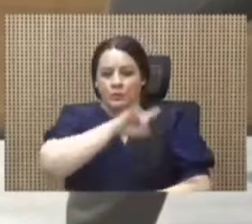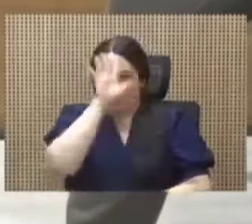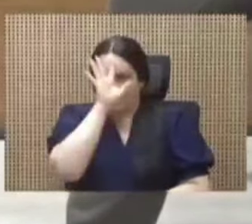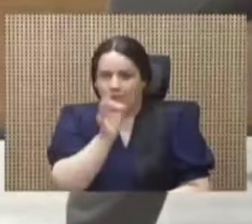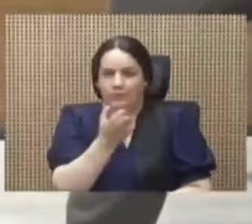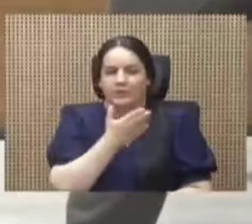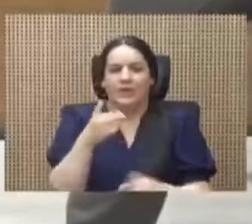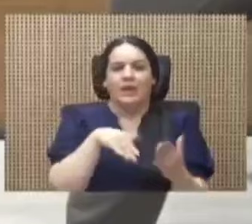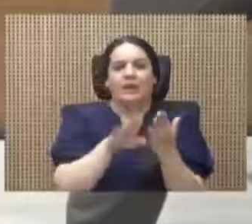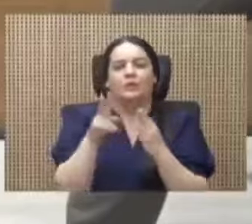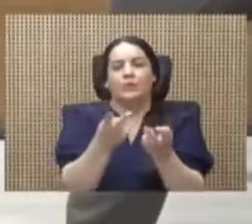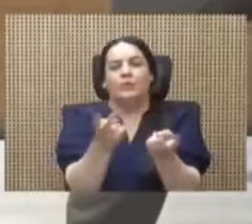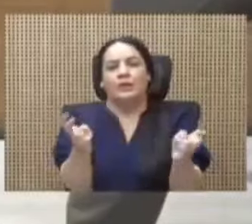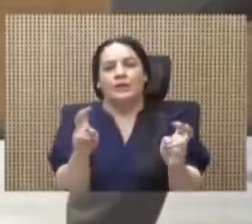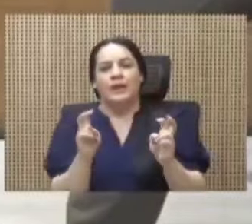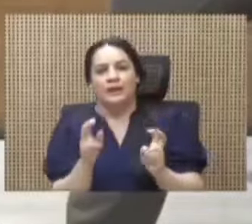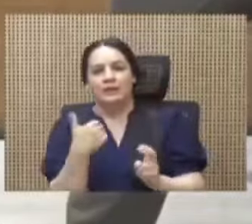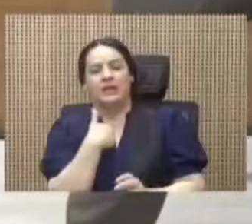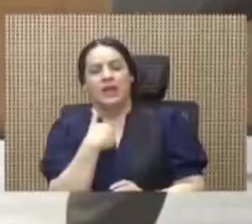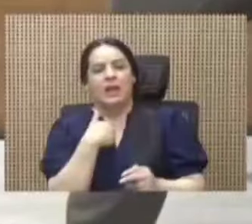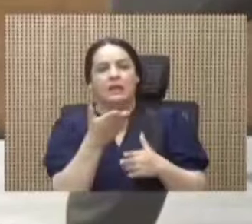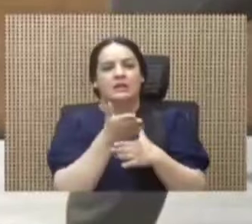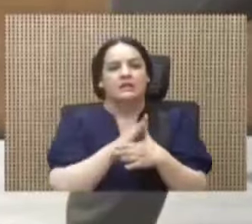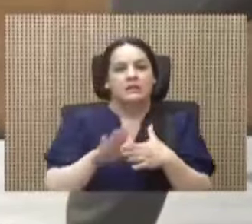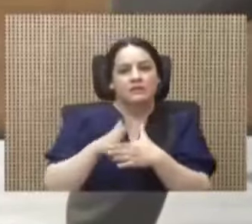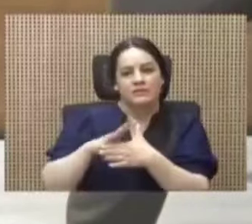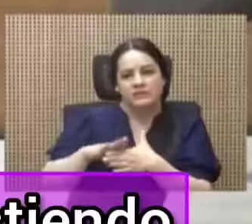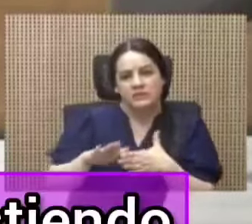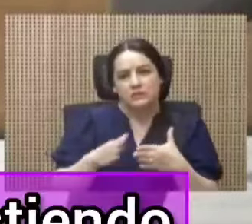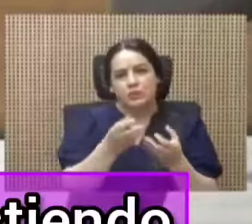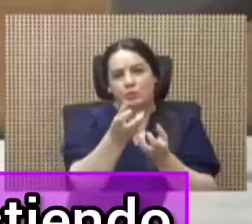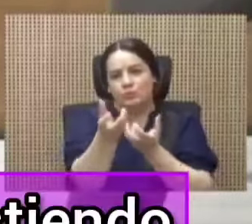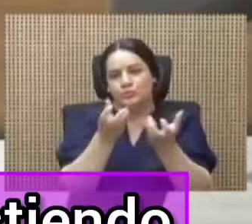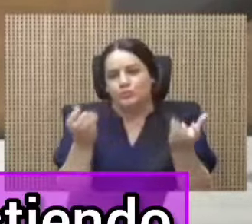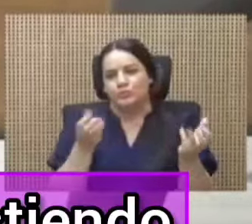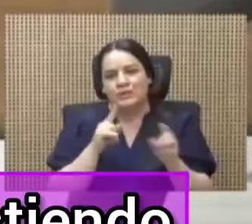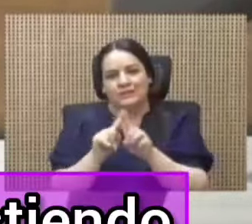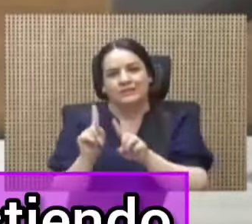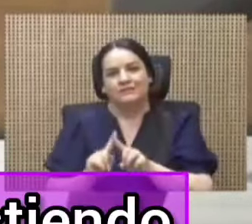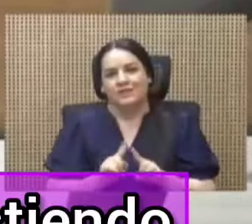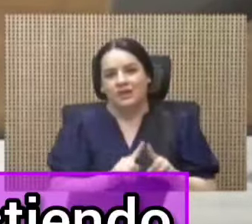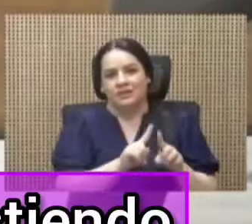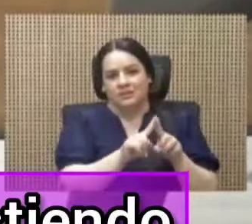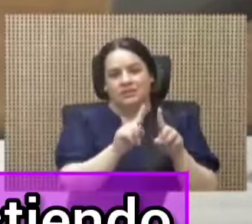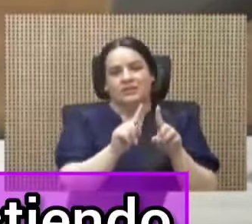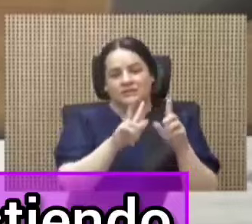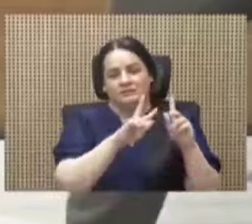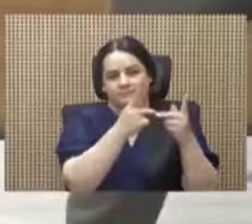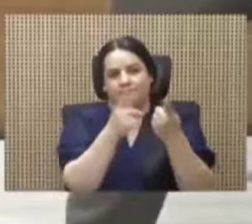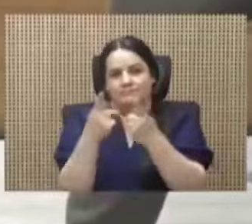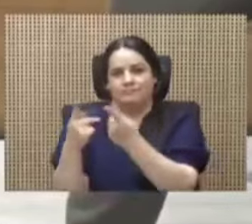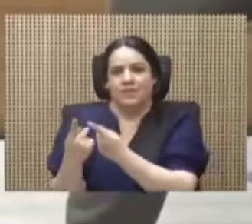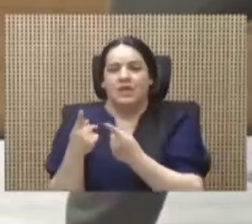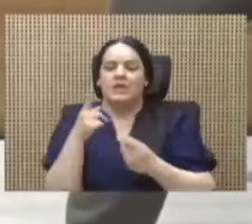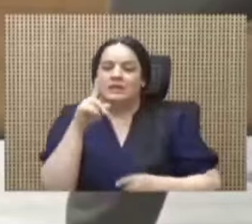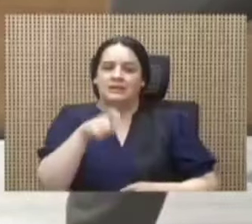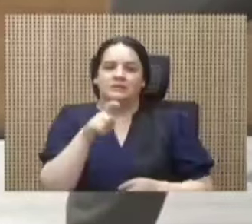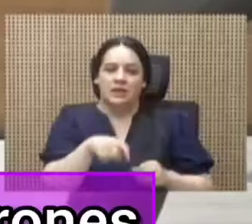ante un plenario que se encuentra tan dividido eh en esta posición es necesario seguir insistiendo